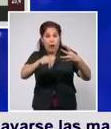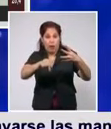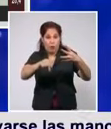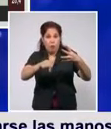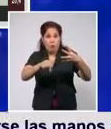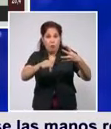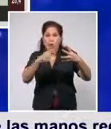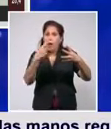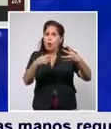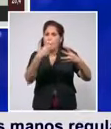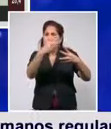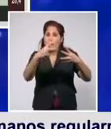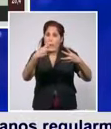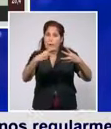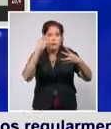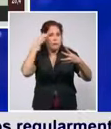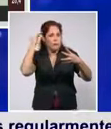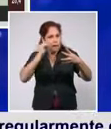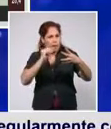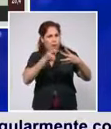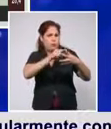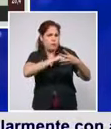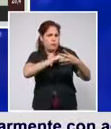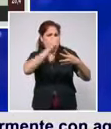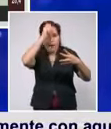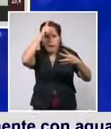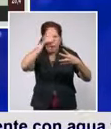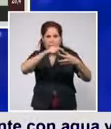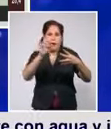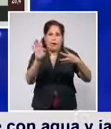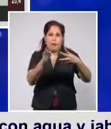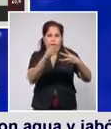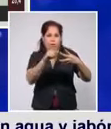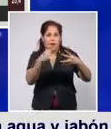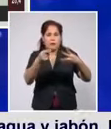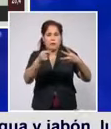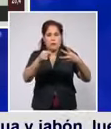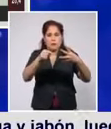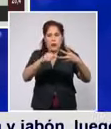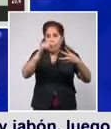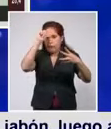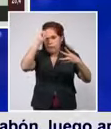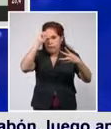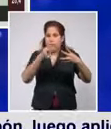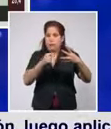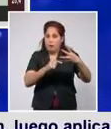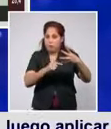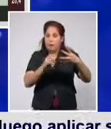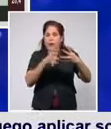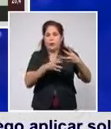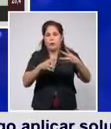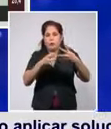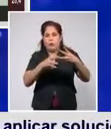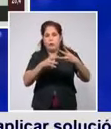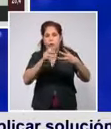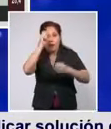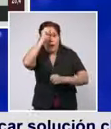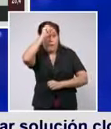otros países, ya conocimos hace días que Francia había indicado o había establecido